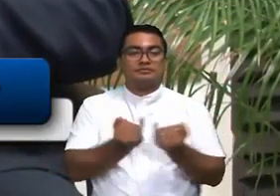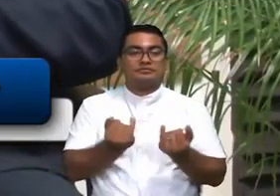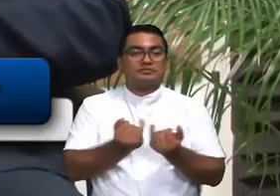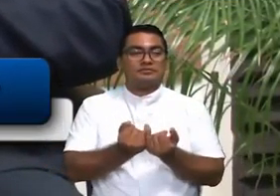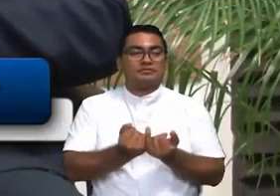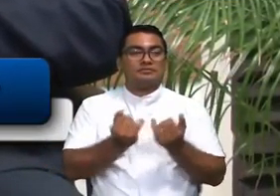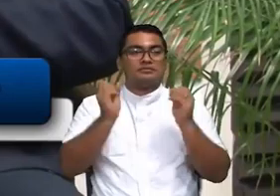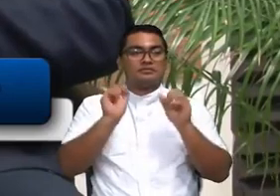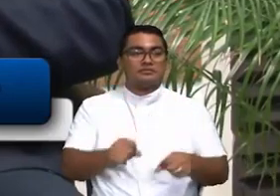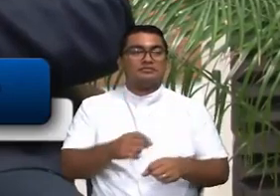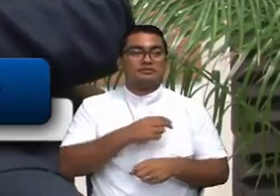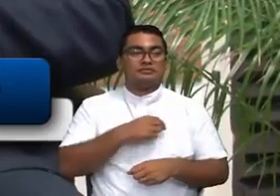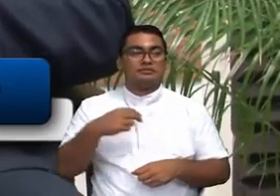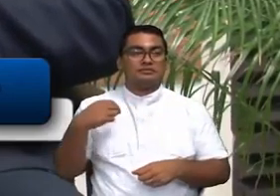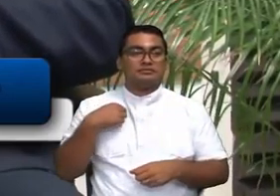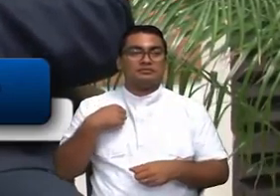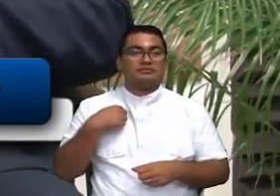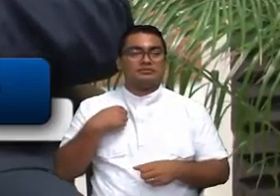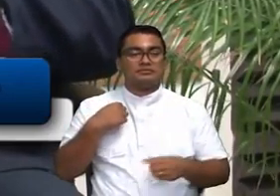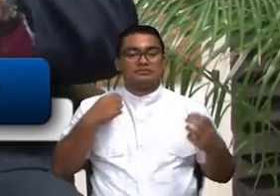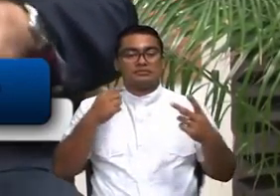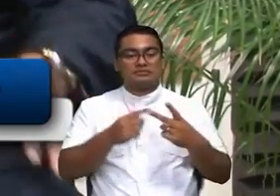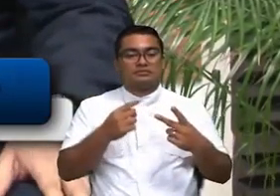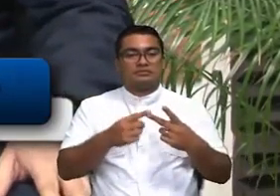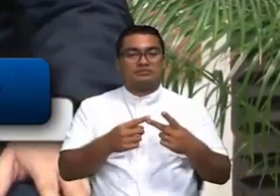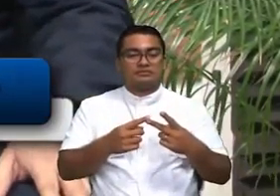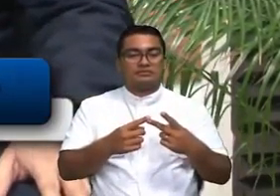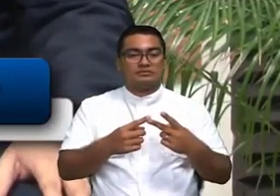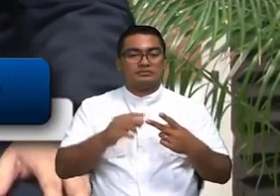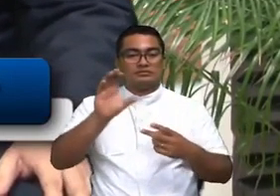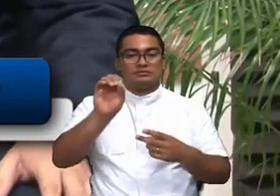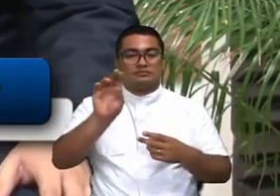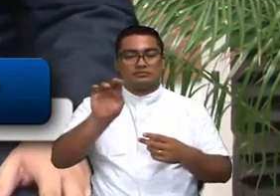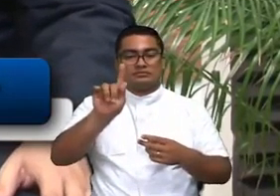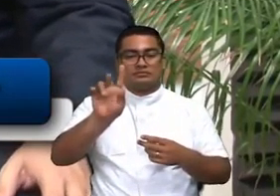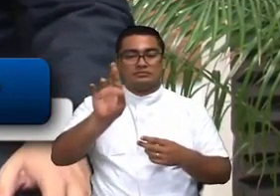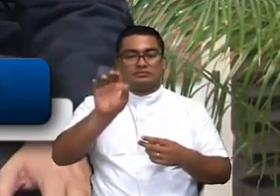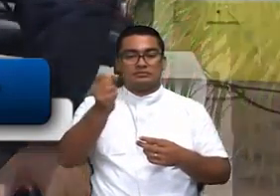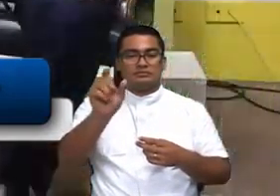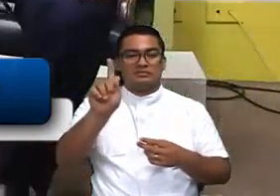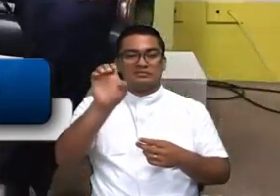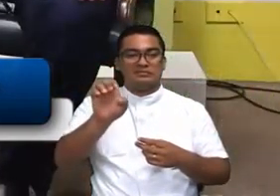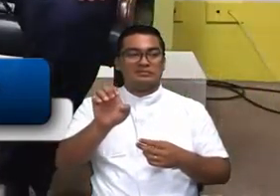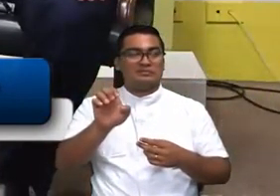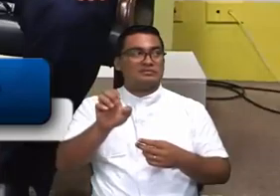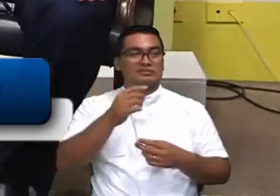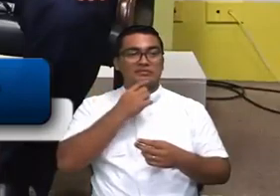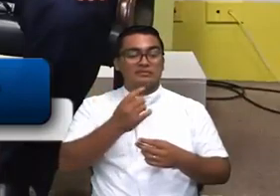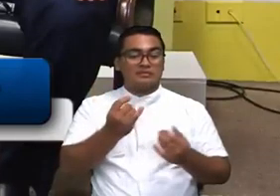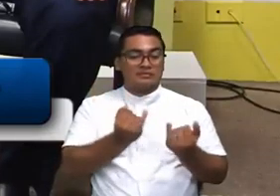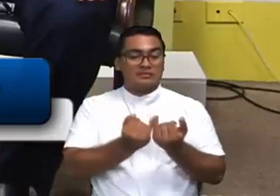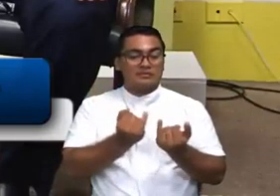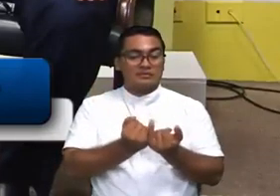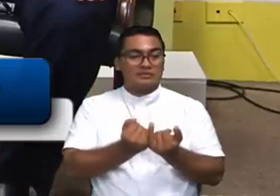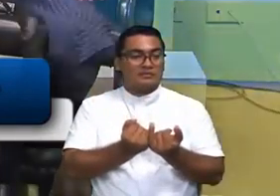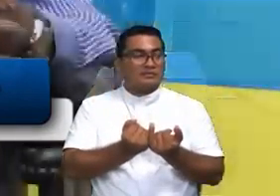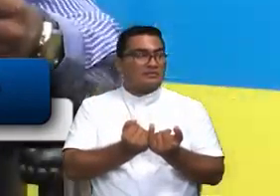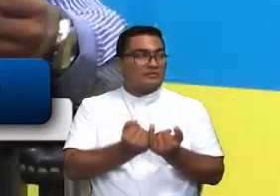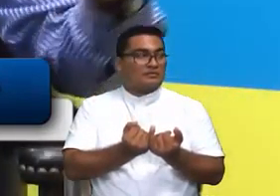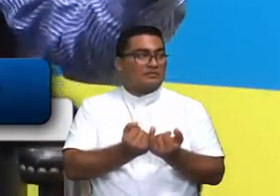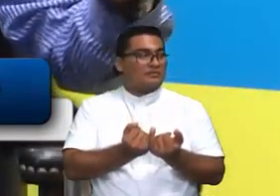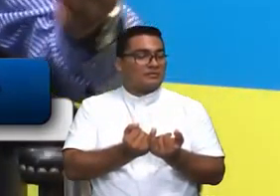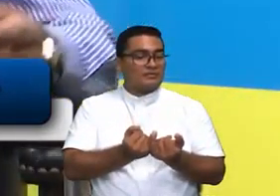o no realzarla. Uno. Y dos, el medio de contraste. ¿Cómo la realza? Este tema es importante dejarlo claro para los amigos